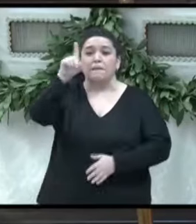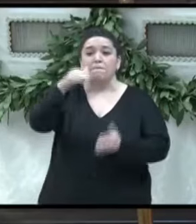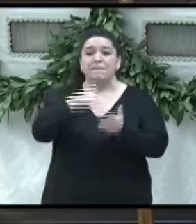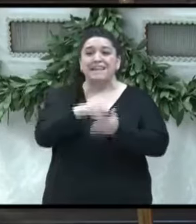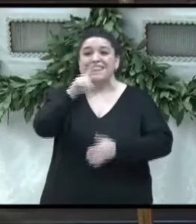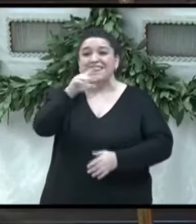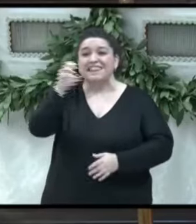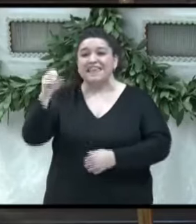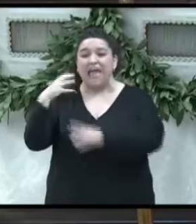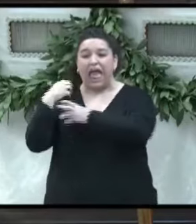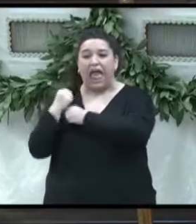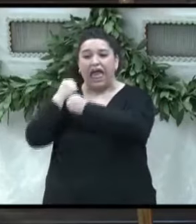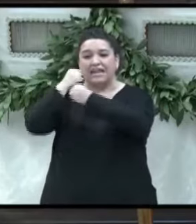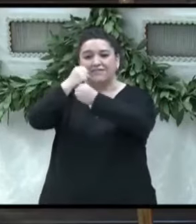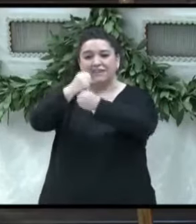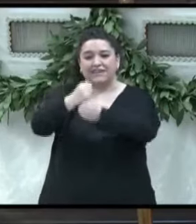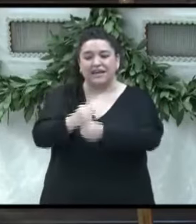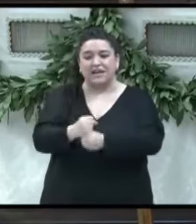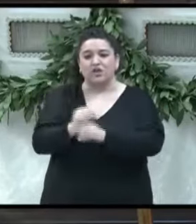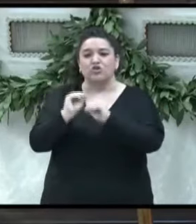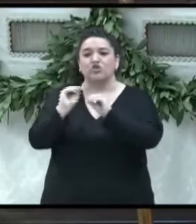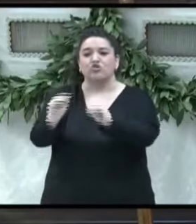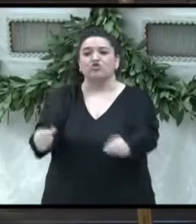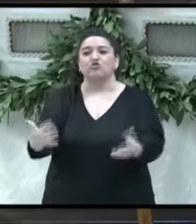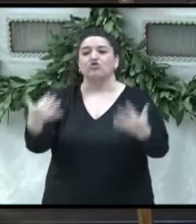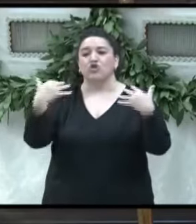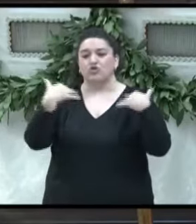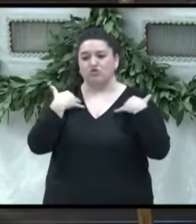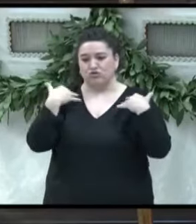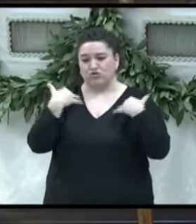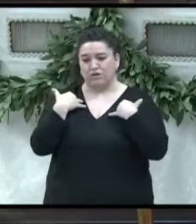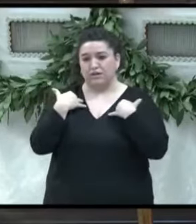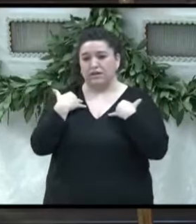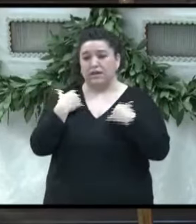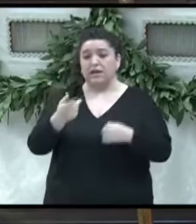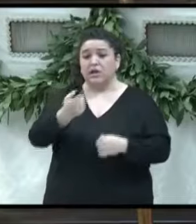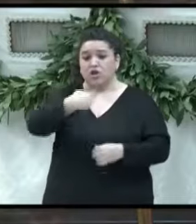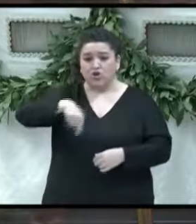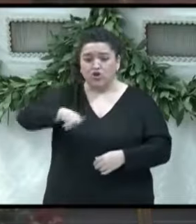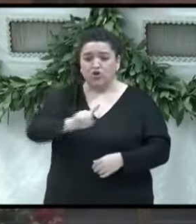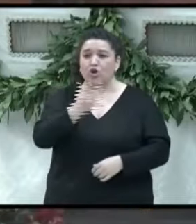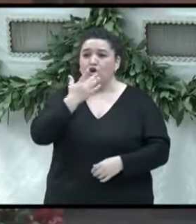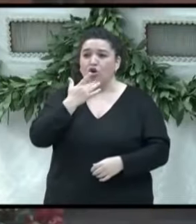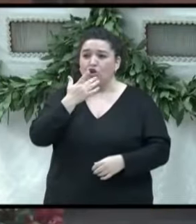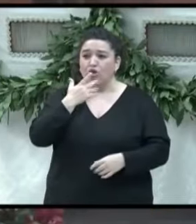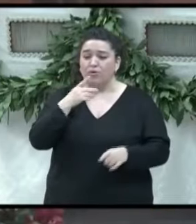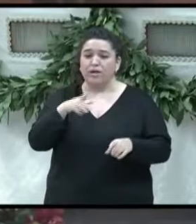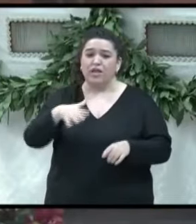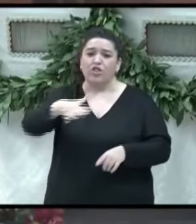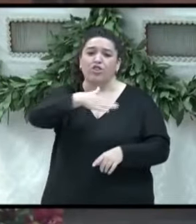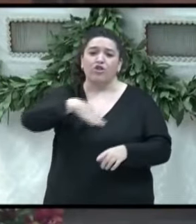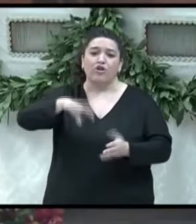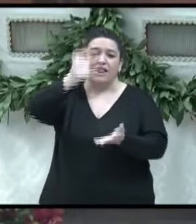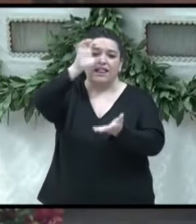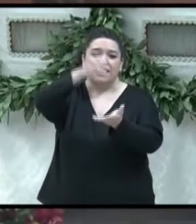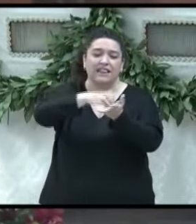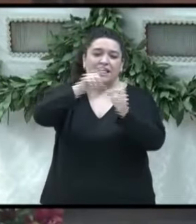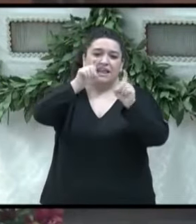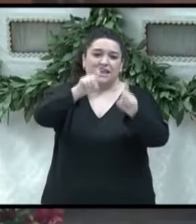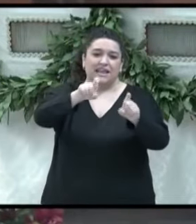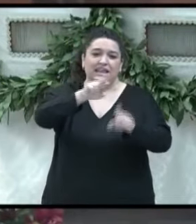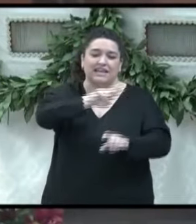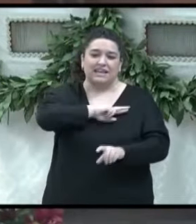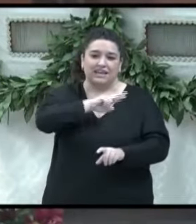aniversario de su martirio en el lugar que conocemos como seminario el